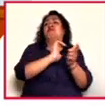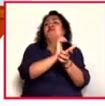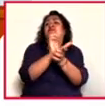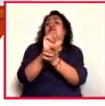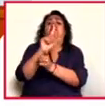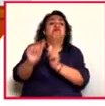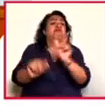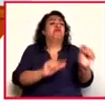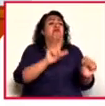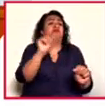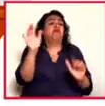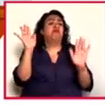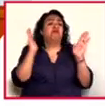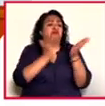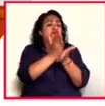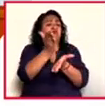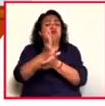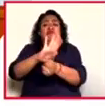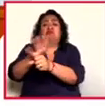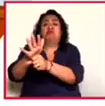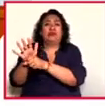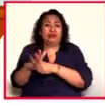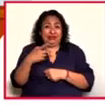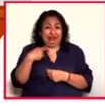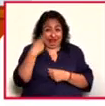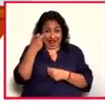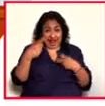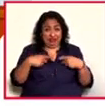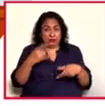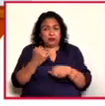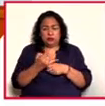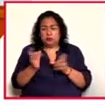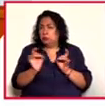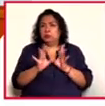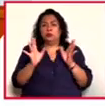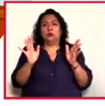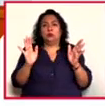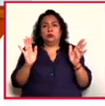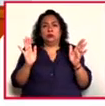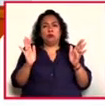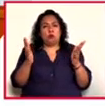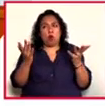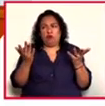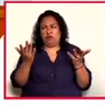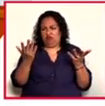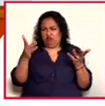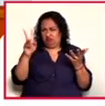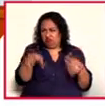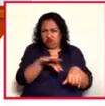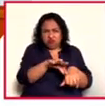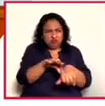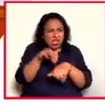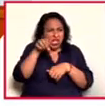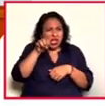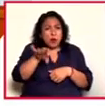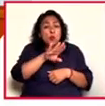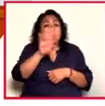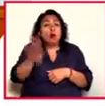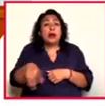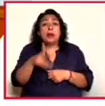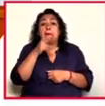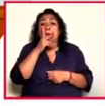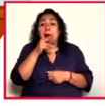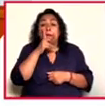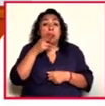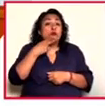¿no? Y de repente, pues estos personajes se topan con pared, que es la realidad tal cual, es la muerte de un padre que se suicida